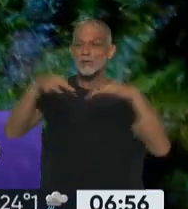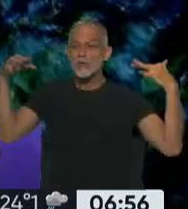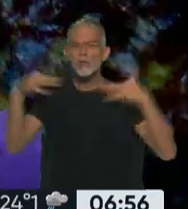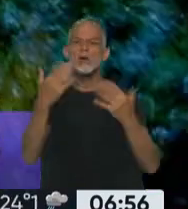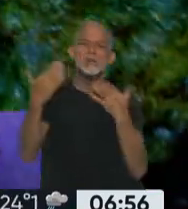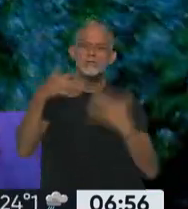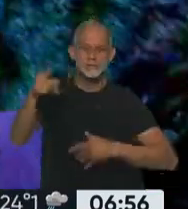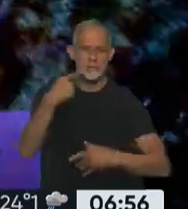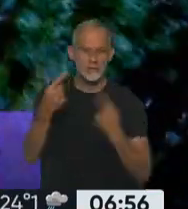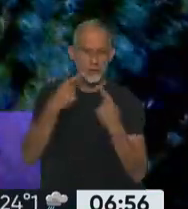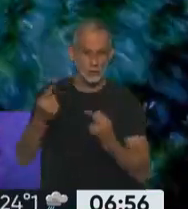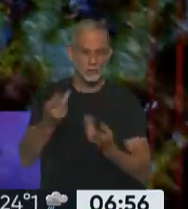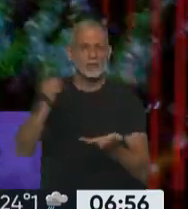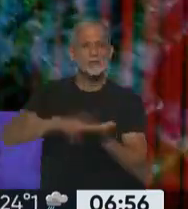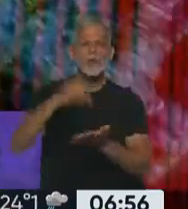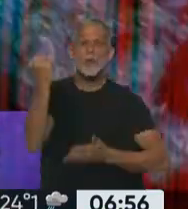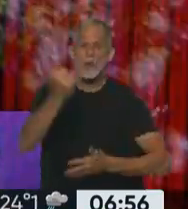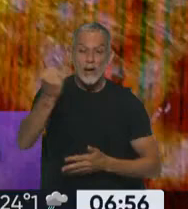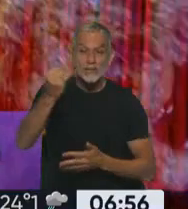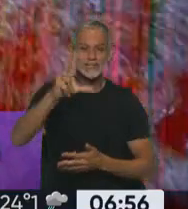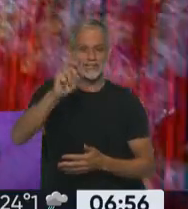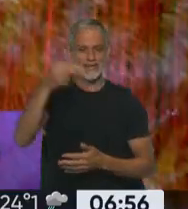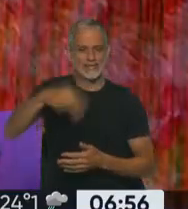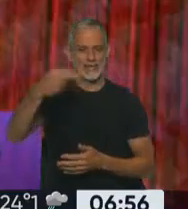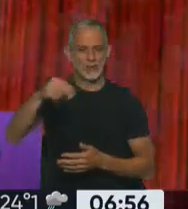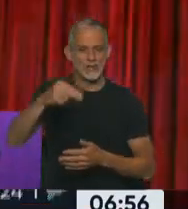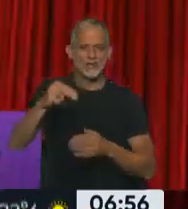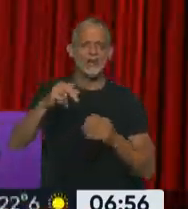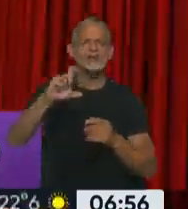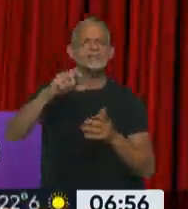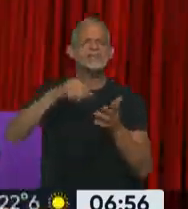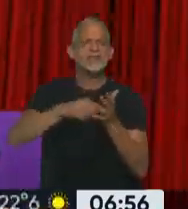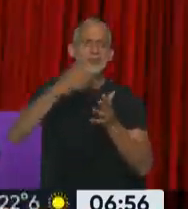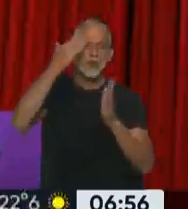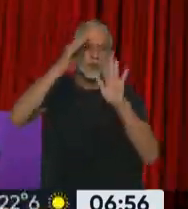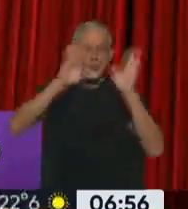con ellos. Repito entonces, jueves 30 de noviembre en el Centro Cultural